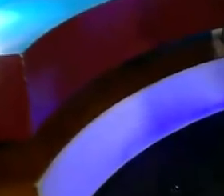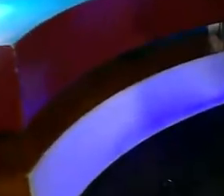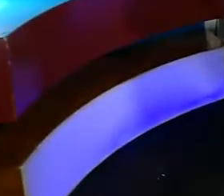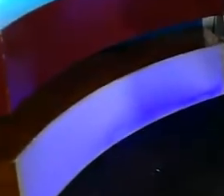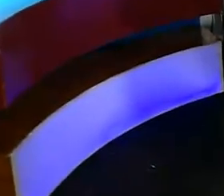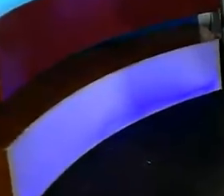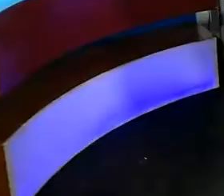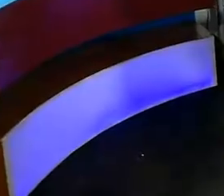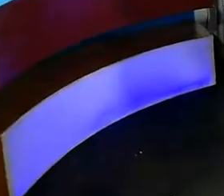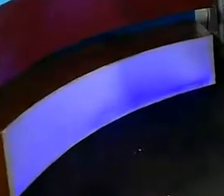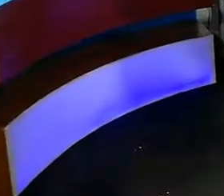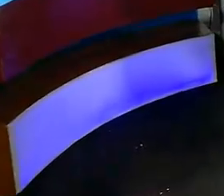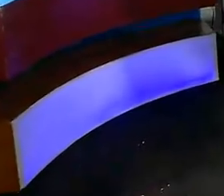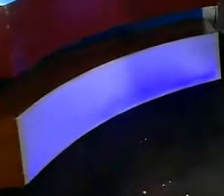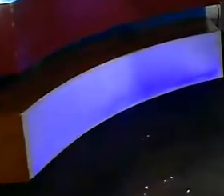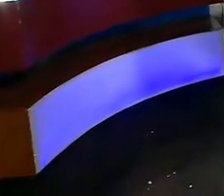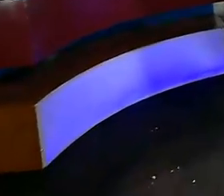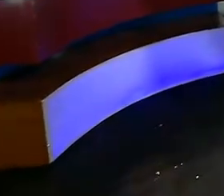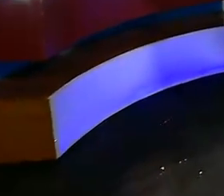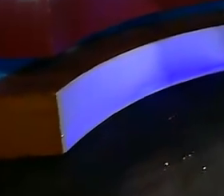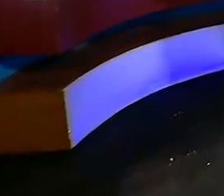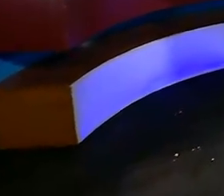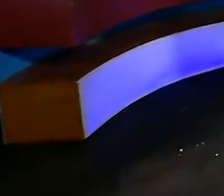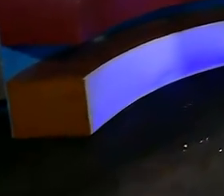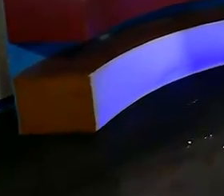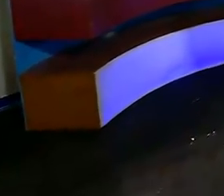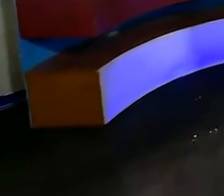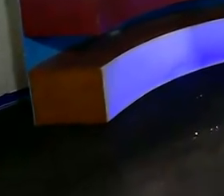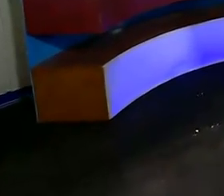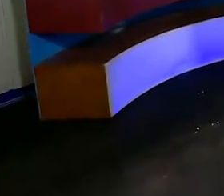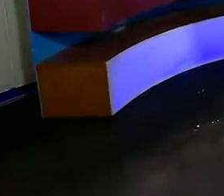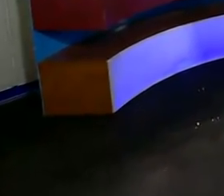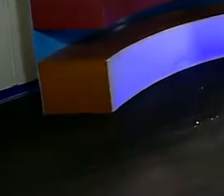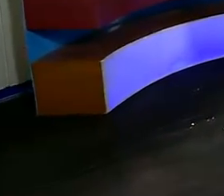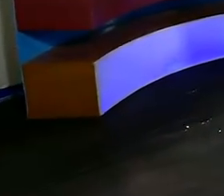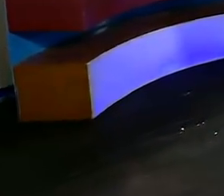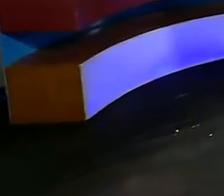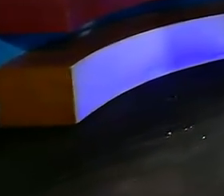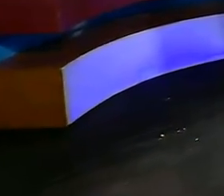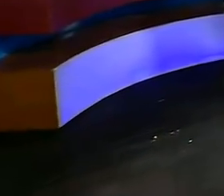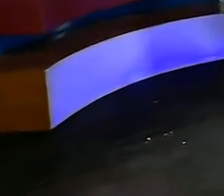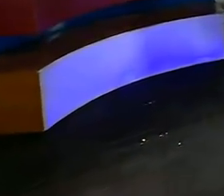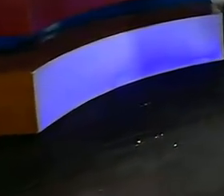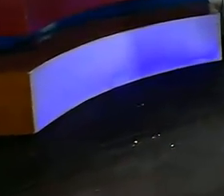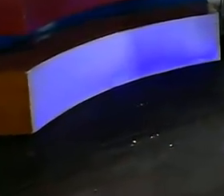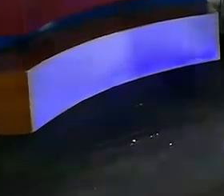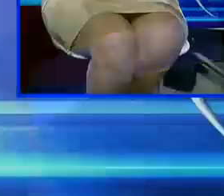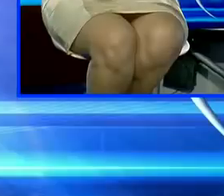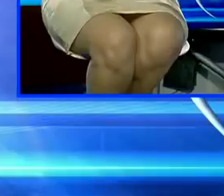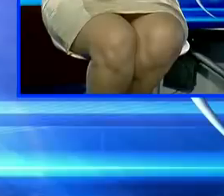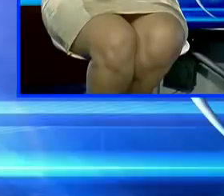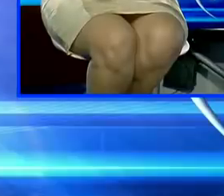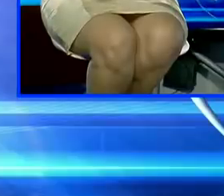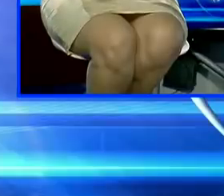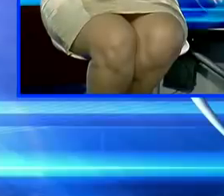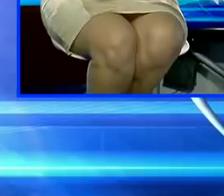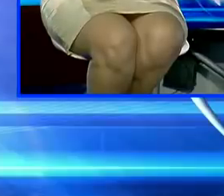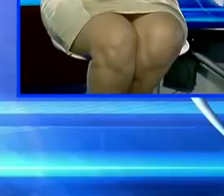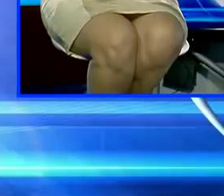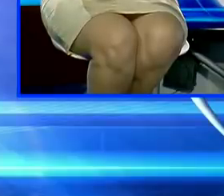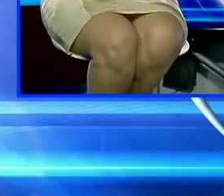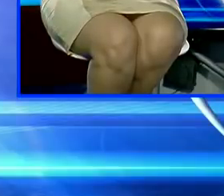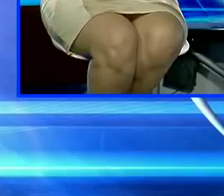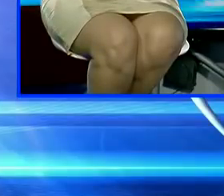Amables televidentes, gracias por continuar en nuestra sintonía. Marcela, es momento de salir de estudios. Así es, con nuestro compañero